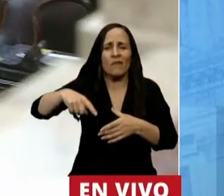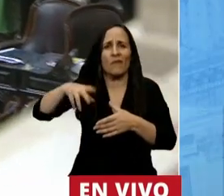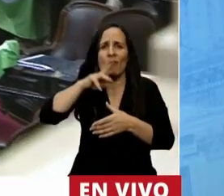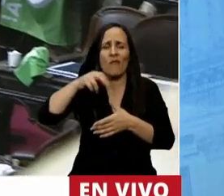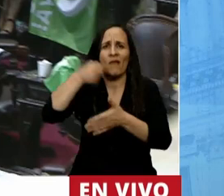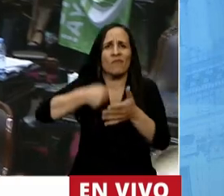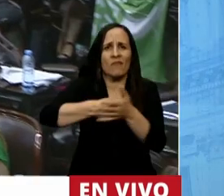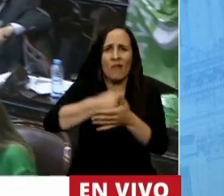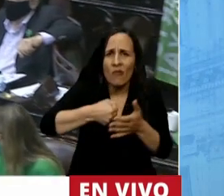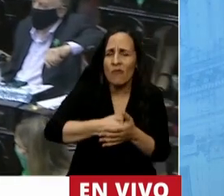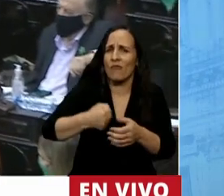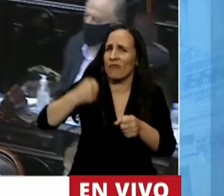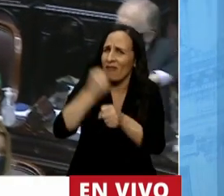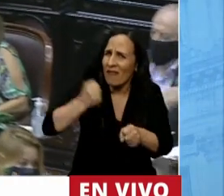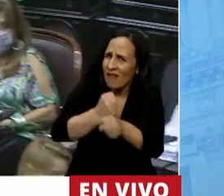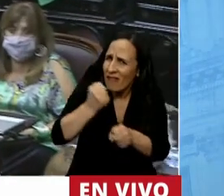trabajo,